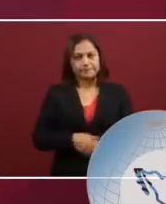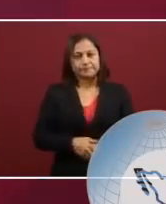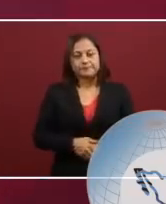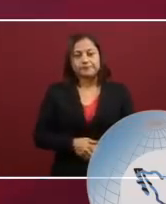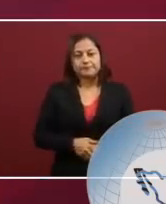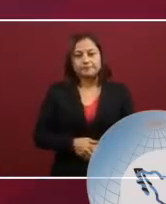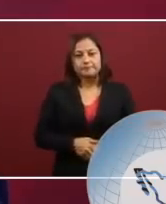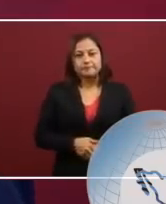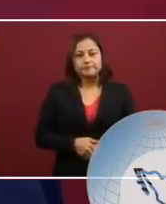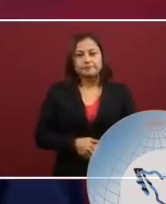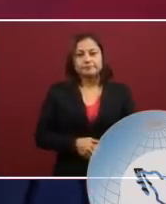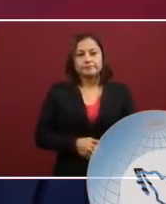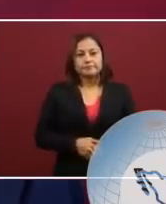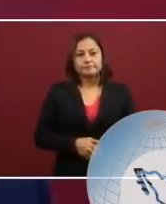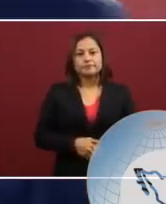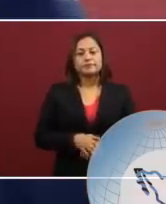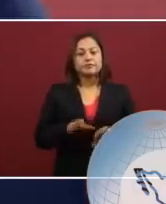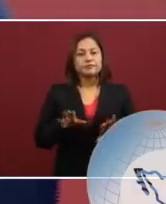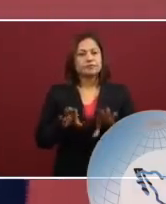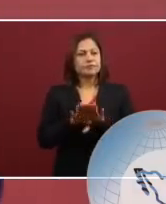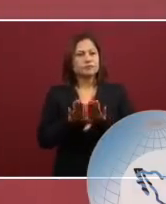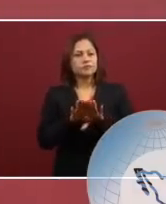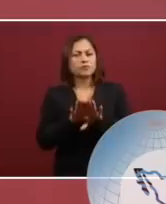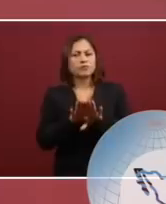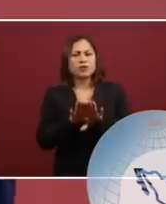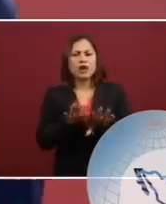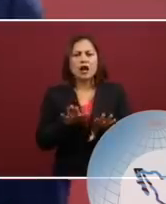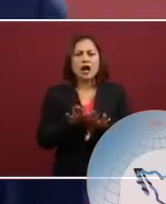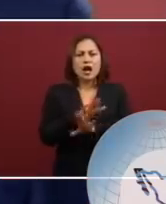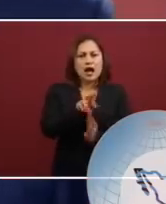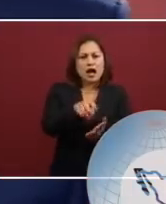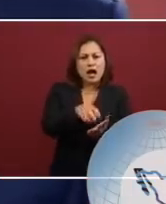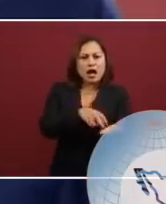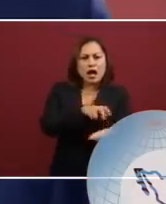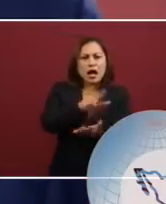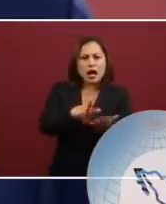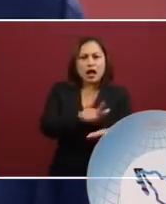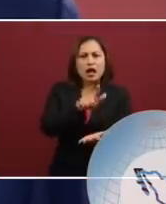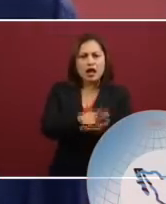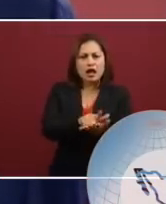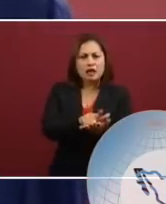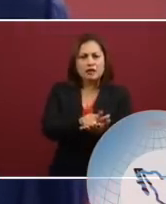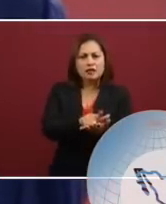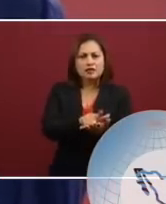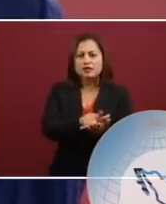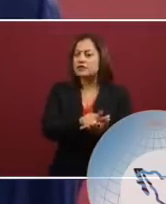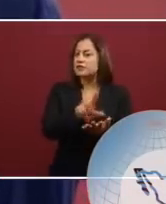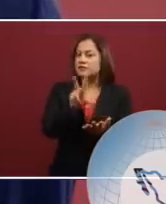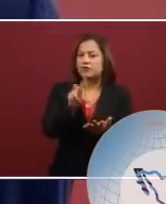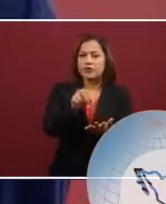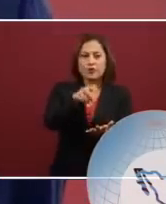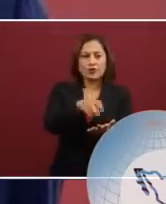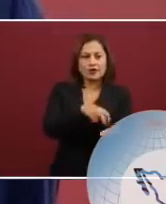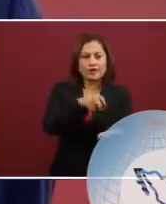es modificar el marco legal, no es ninguna reforma